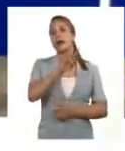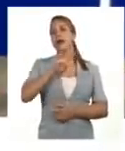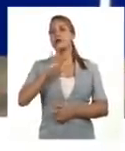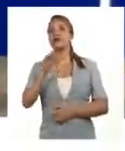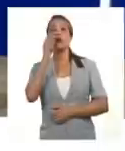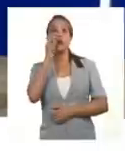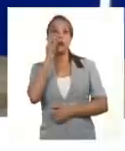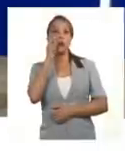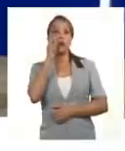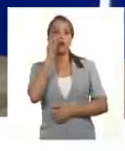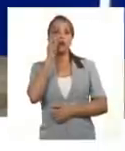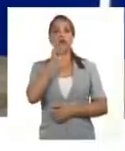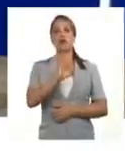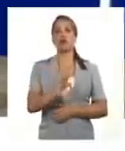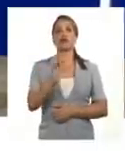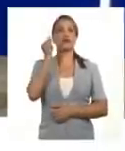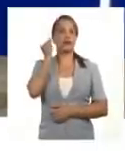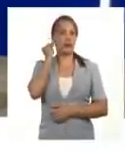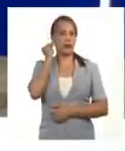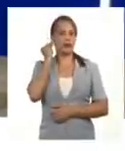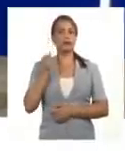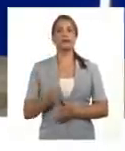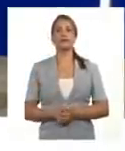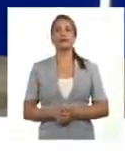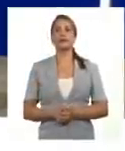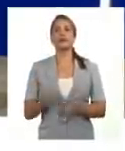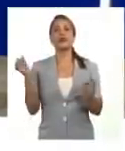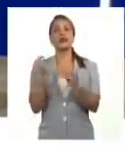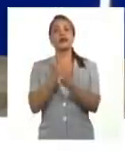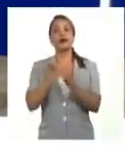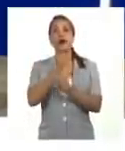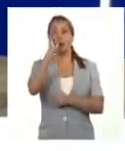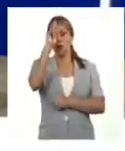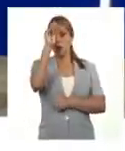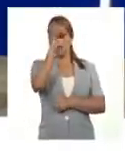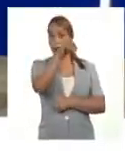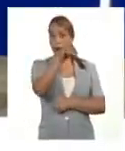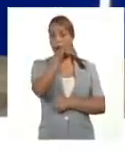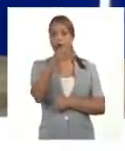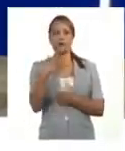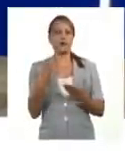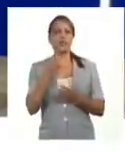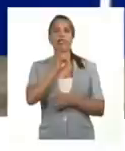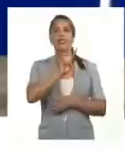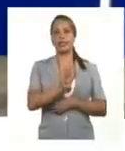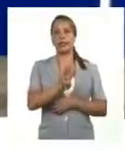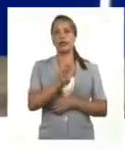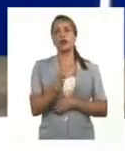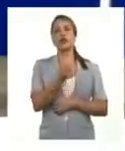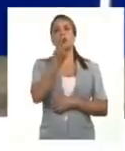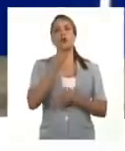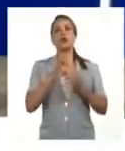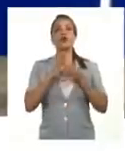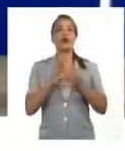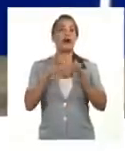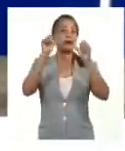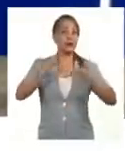hombres y 8 mujeres. Trabajadores hospitalizados tenemos 3, uno grave